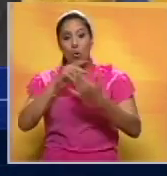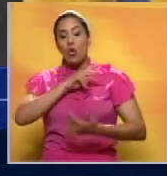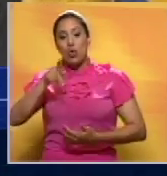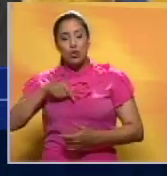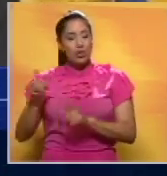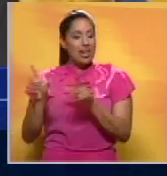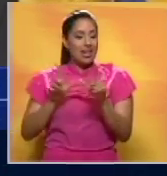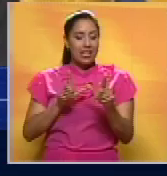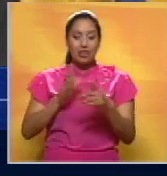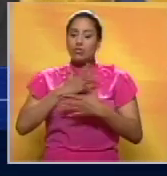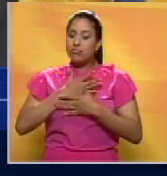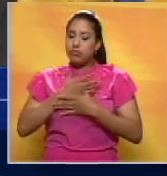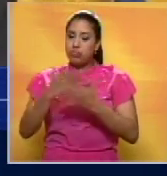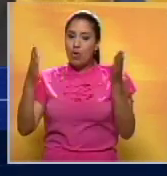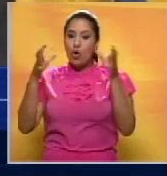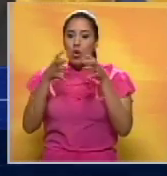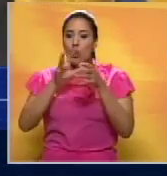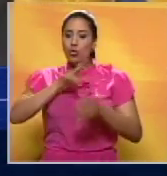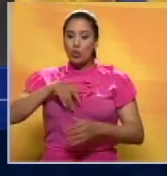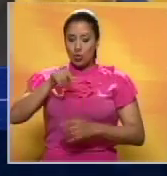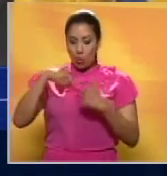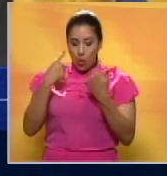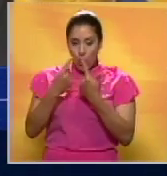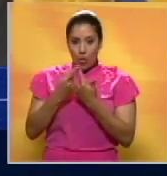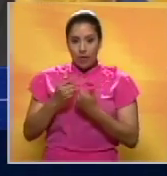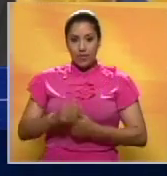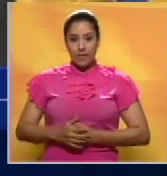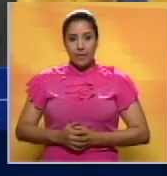Unidos está con toda la gente de nuestro hemisferio